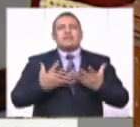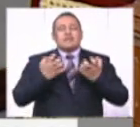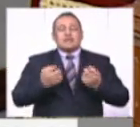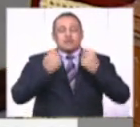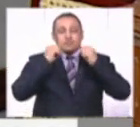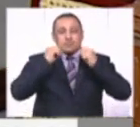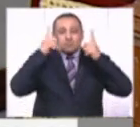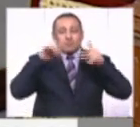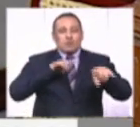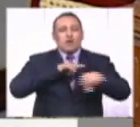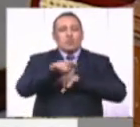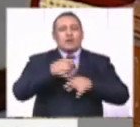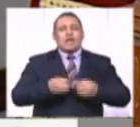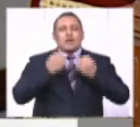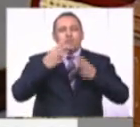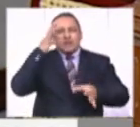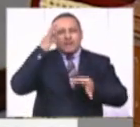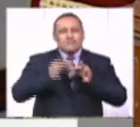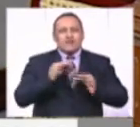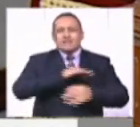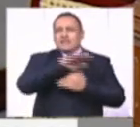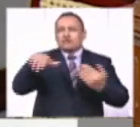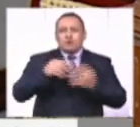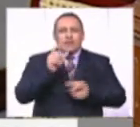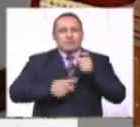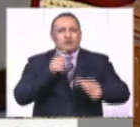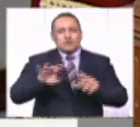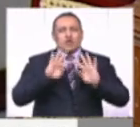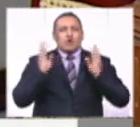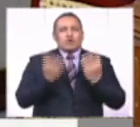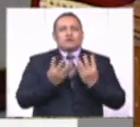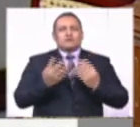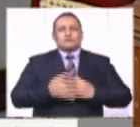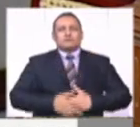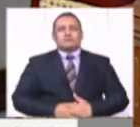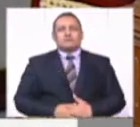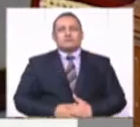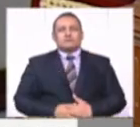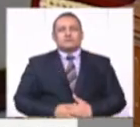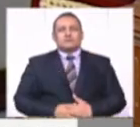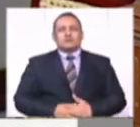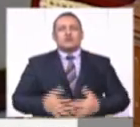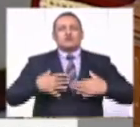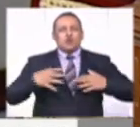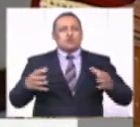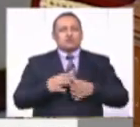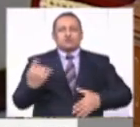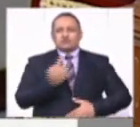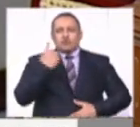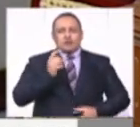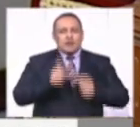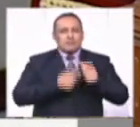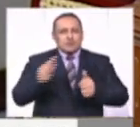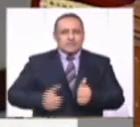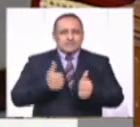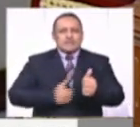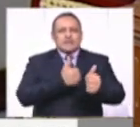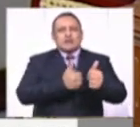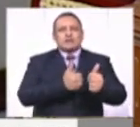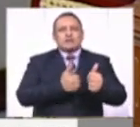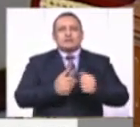sorprender la buena fe de toda la representación nacional no solamente de los que lo